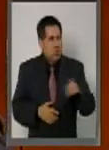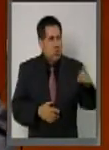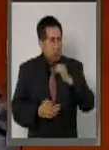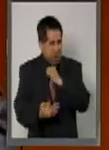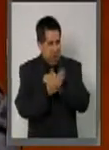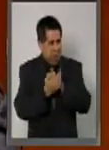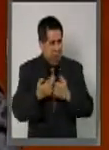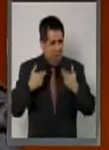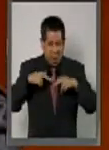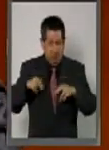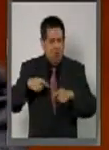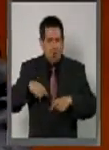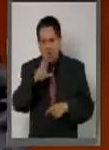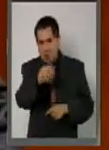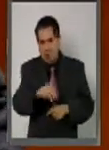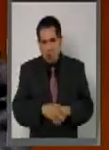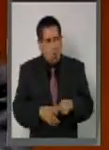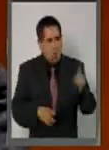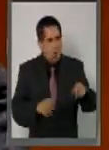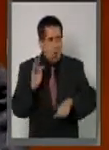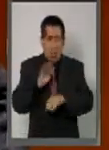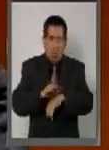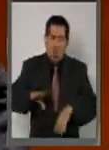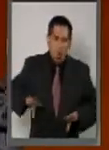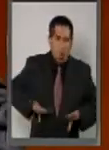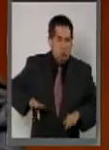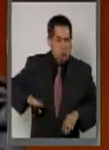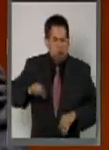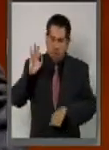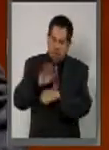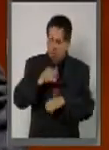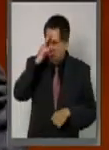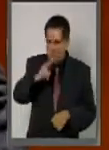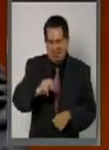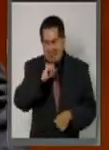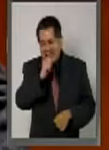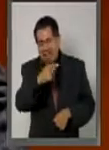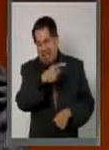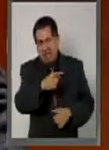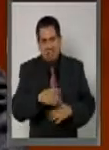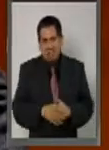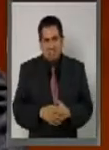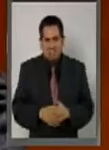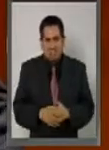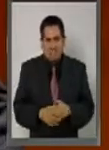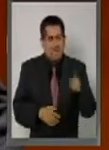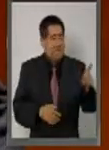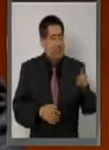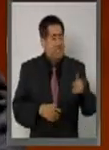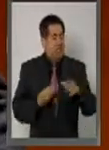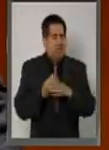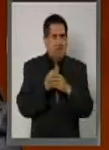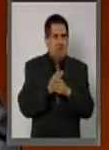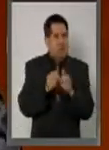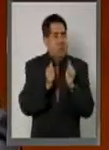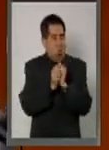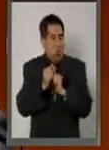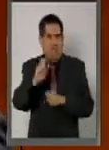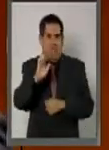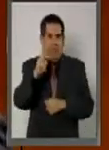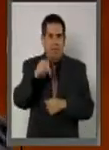nosotros. Usted no representa el interés nacional en representación de Peña Nieto.